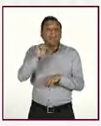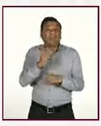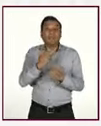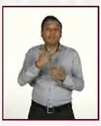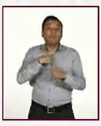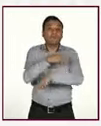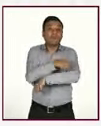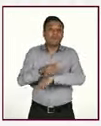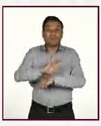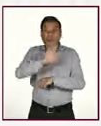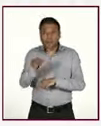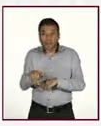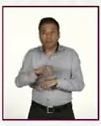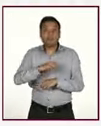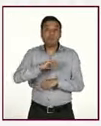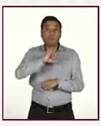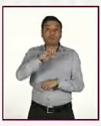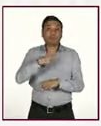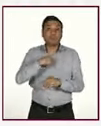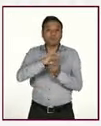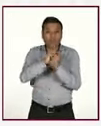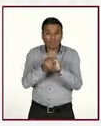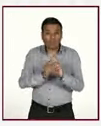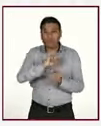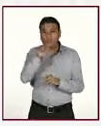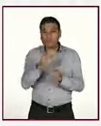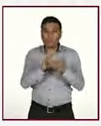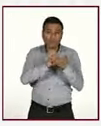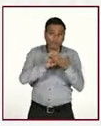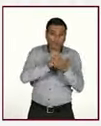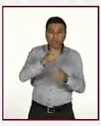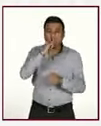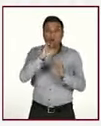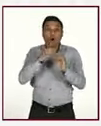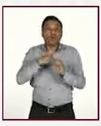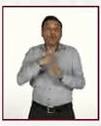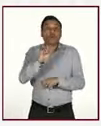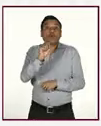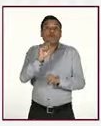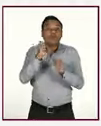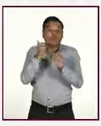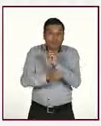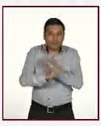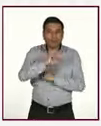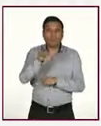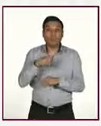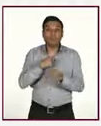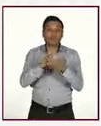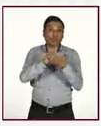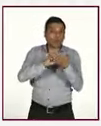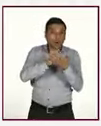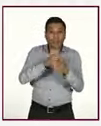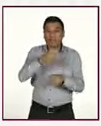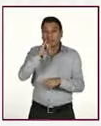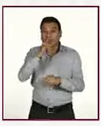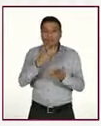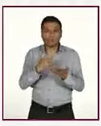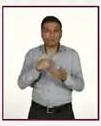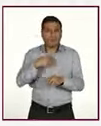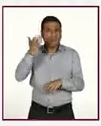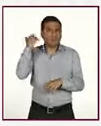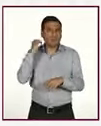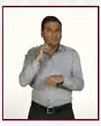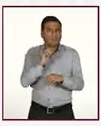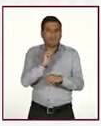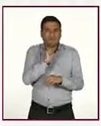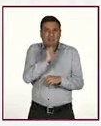y comienzo a consumir sustancias. Yo no sé si me deja mi novio y entonces decido consumir sustancias, aunque yo he sido abstemia toda mi vida. Ay,